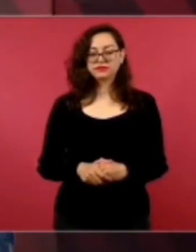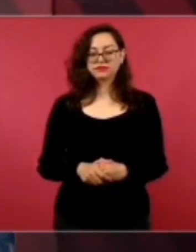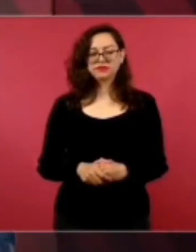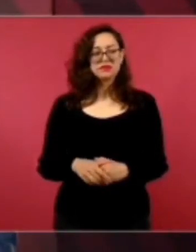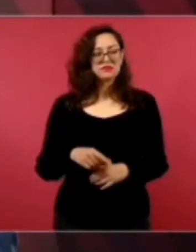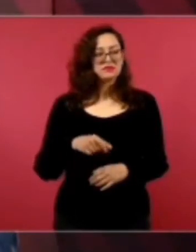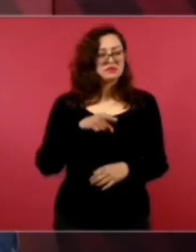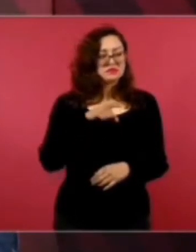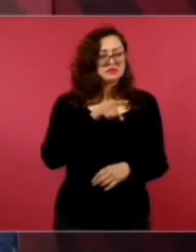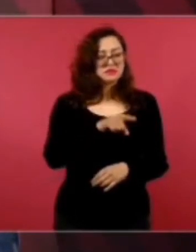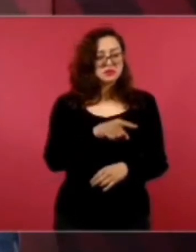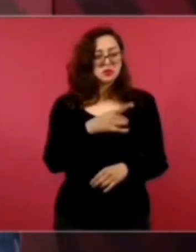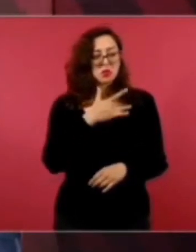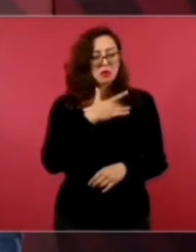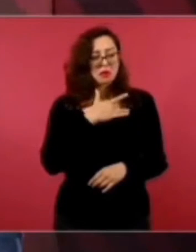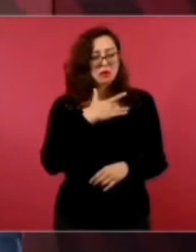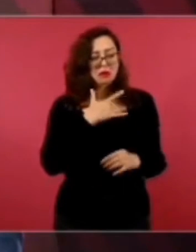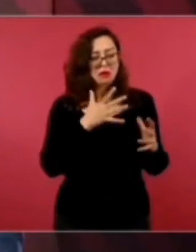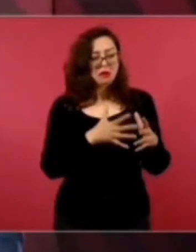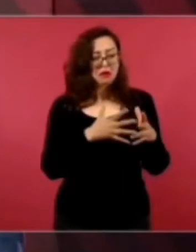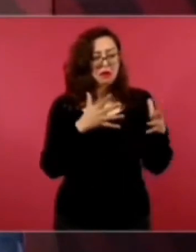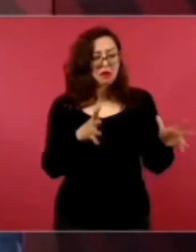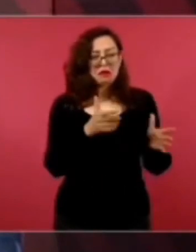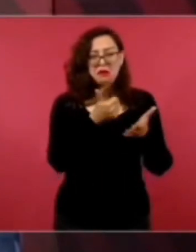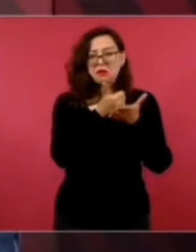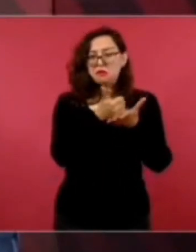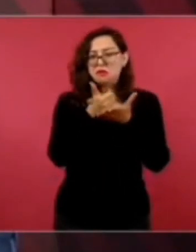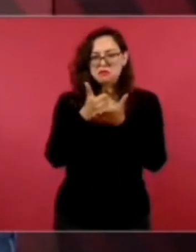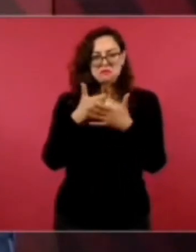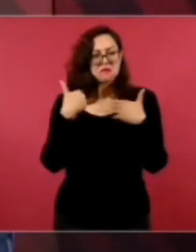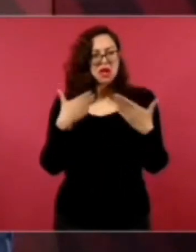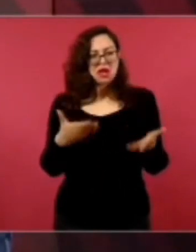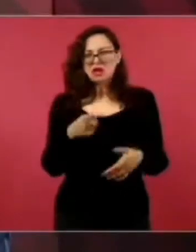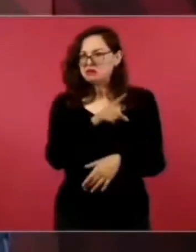ayudando a otros si son malagradecidos?